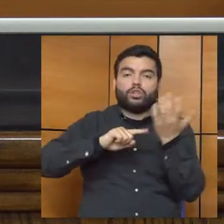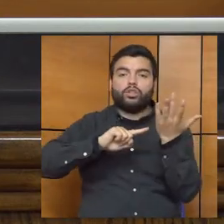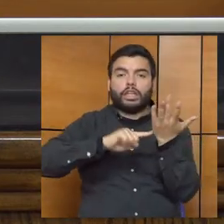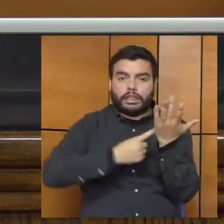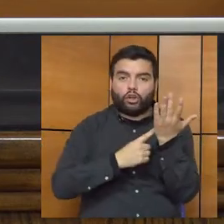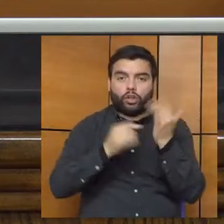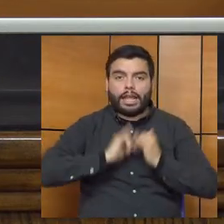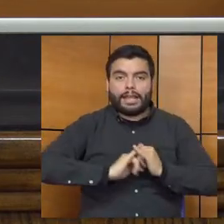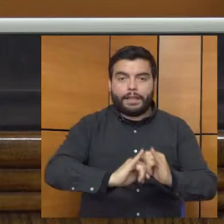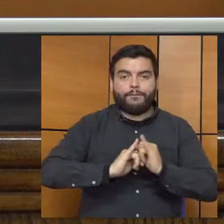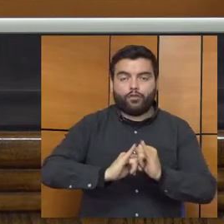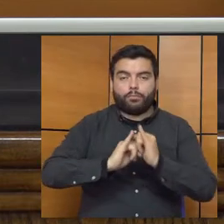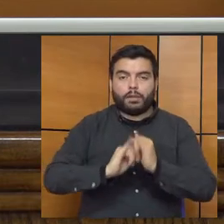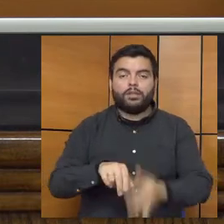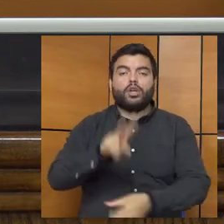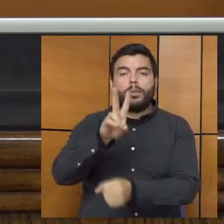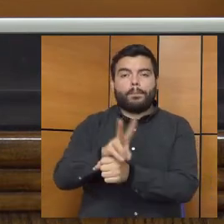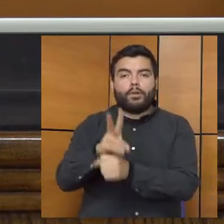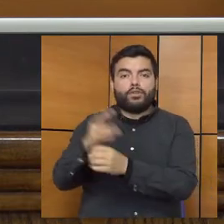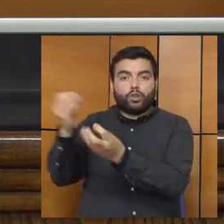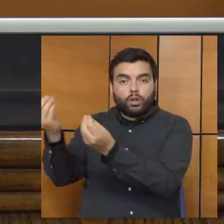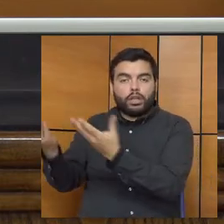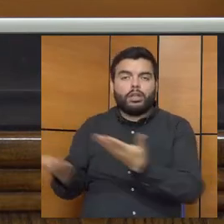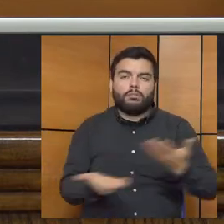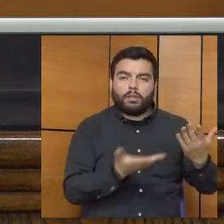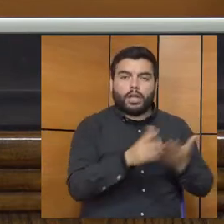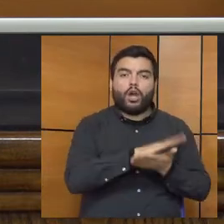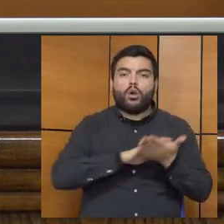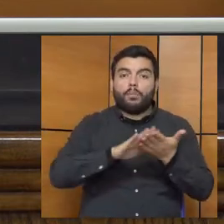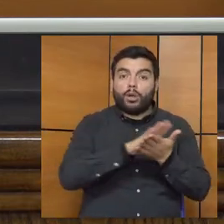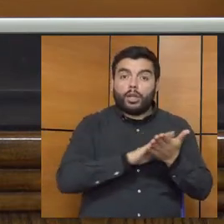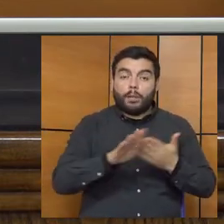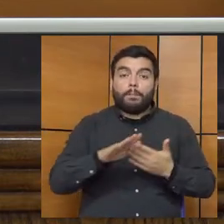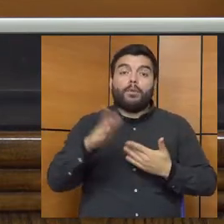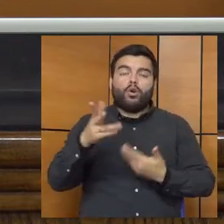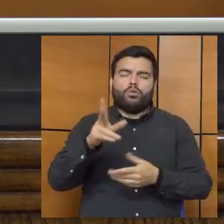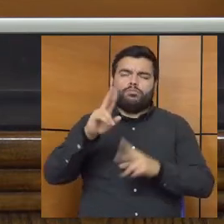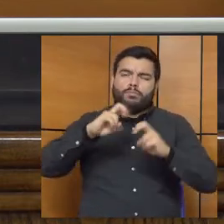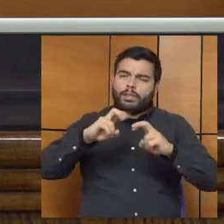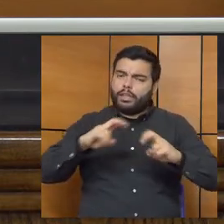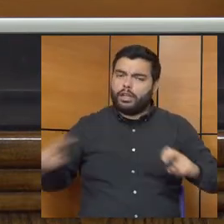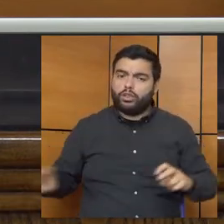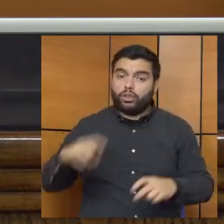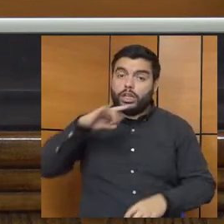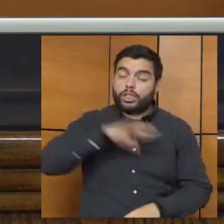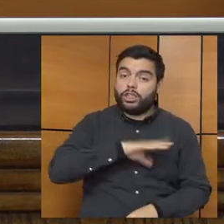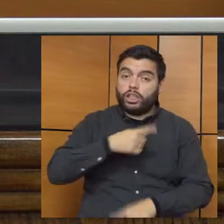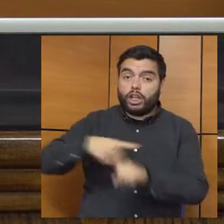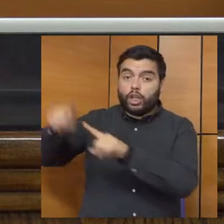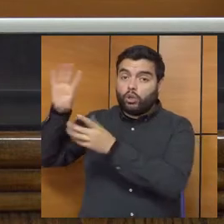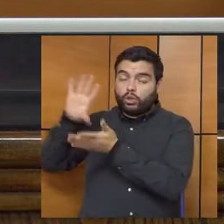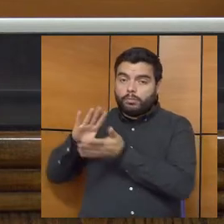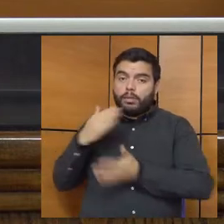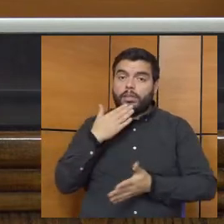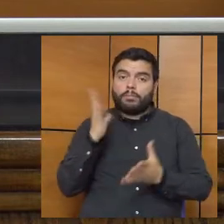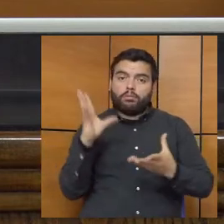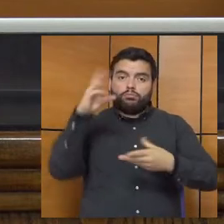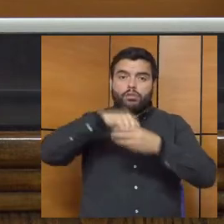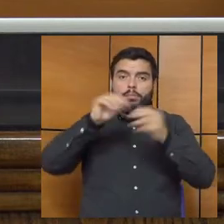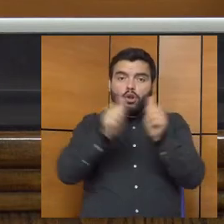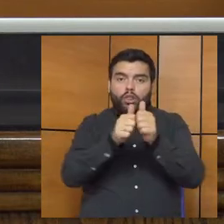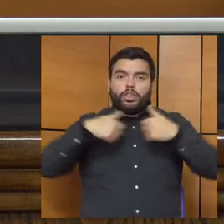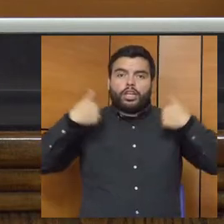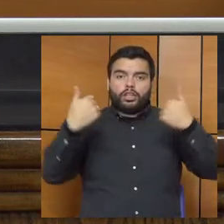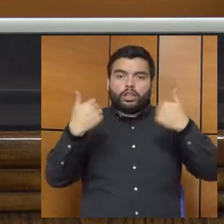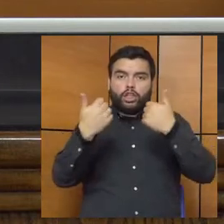de información. Profesor invitado en programas de doctorado en Chile y el extranjero. Es editor académico y miembro del directorio en